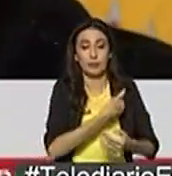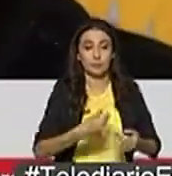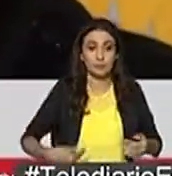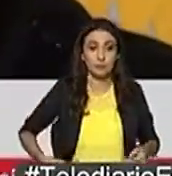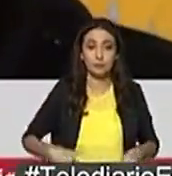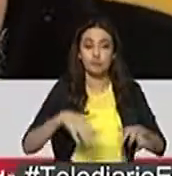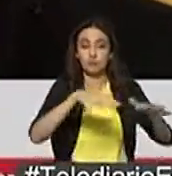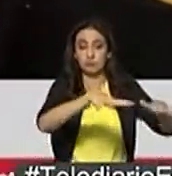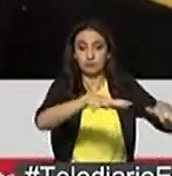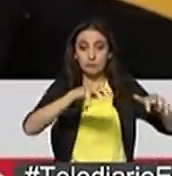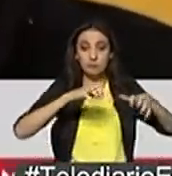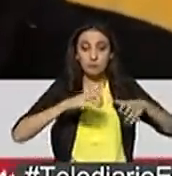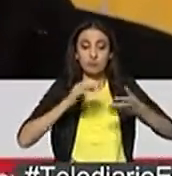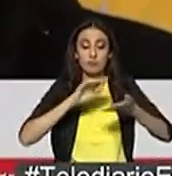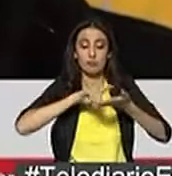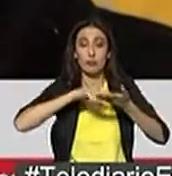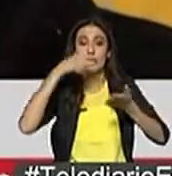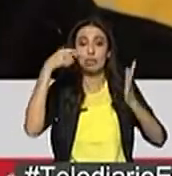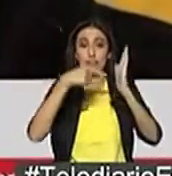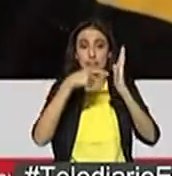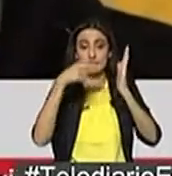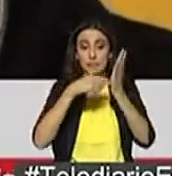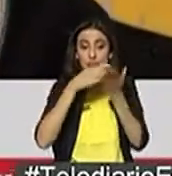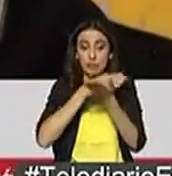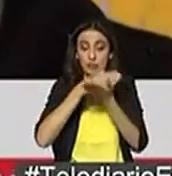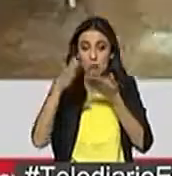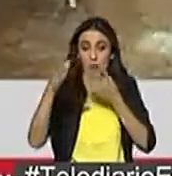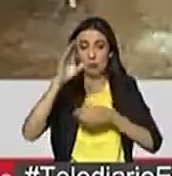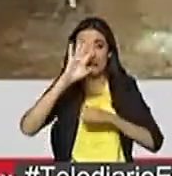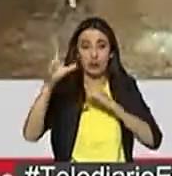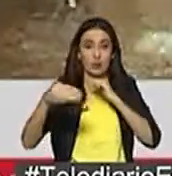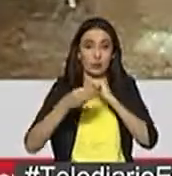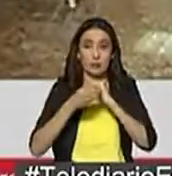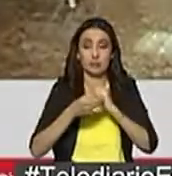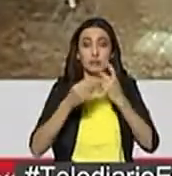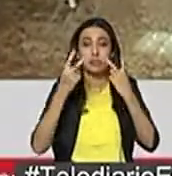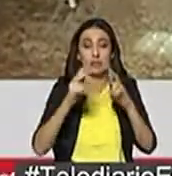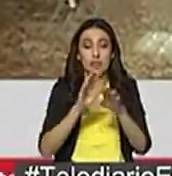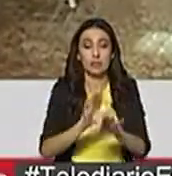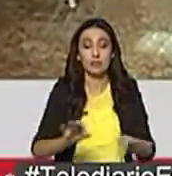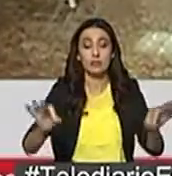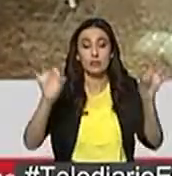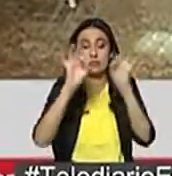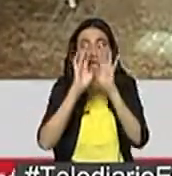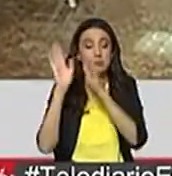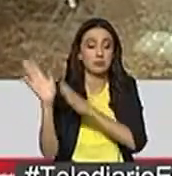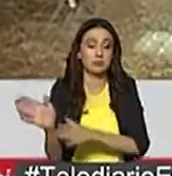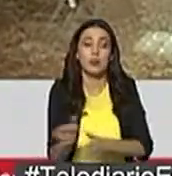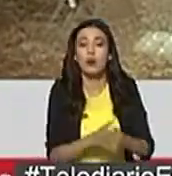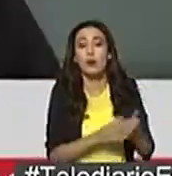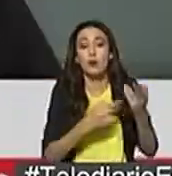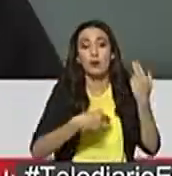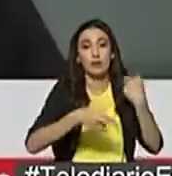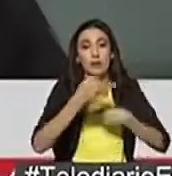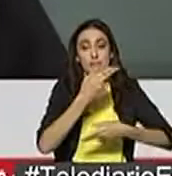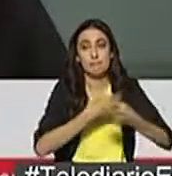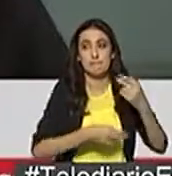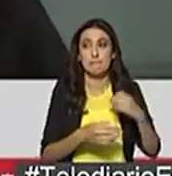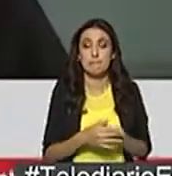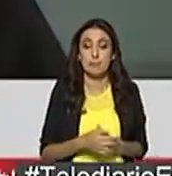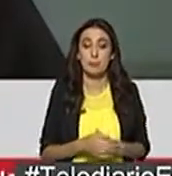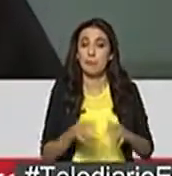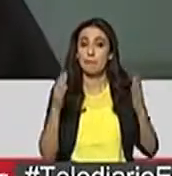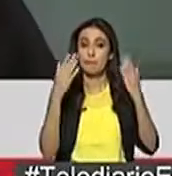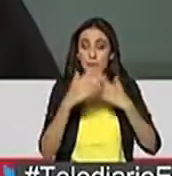la eliminación del anticipo del impuesto a la renta favorecía al sector y considera adecuado el impuesto único a la renta. Facilita